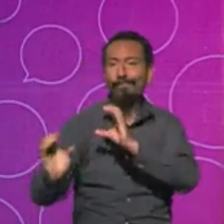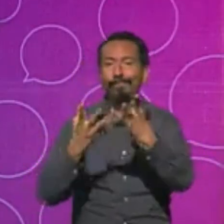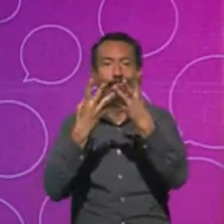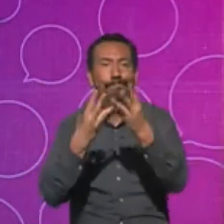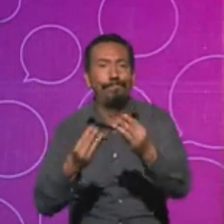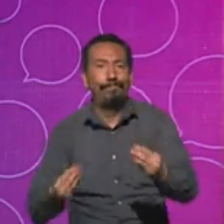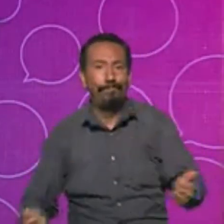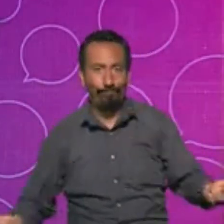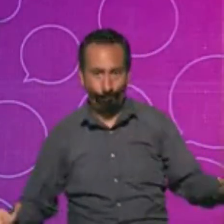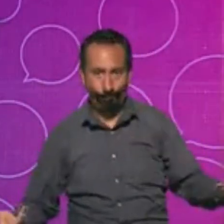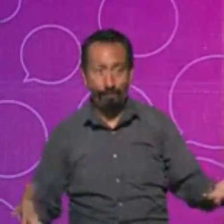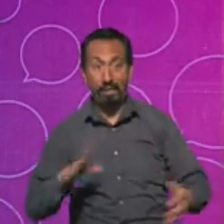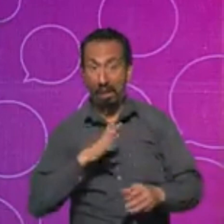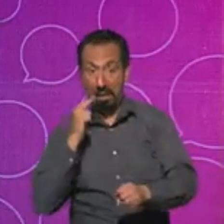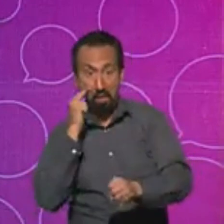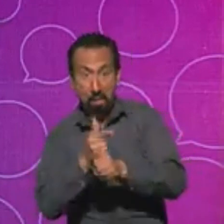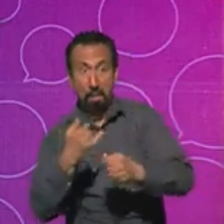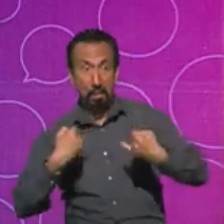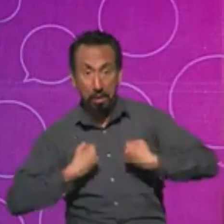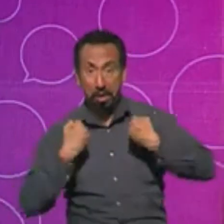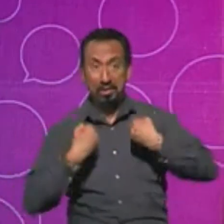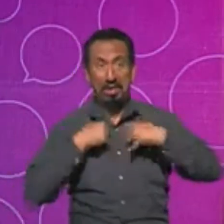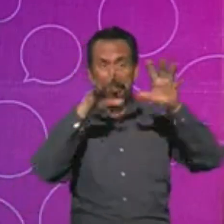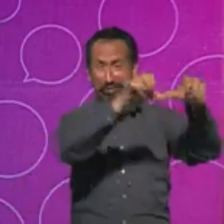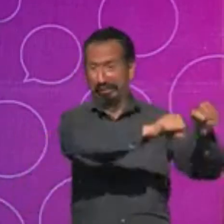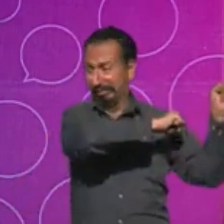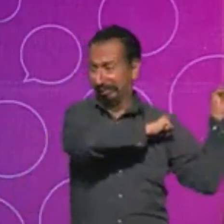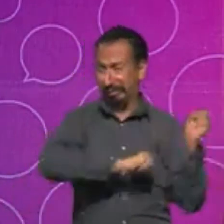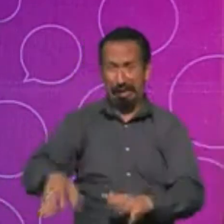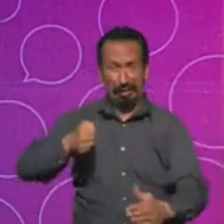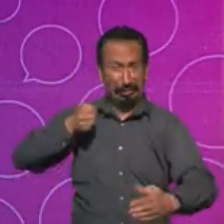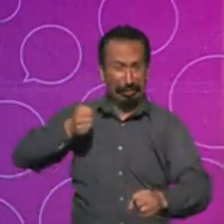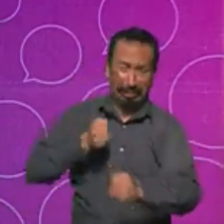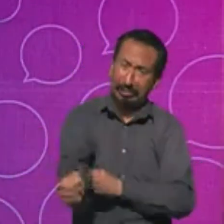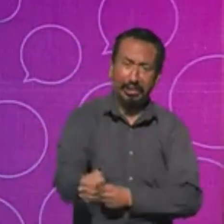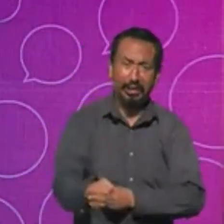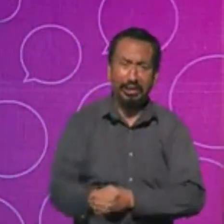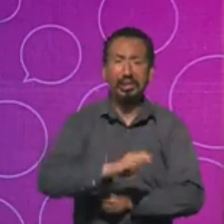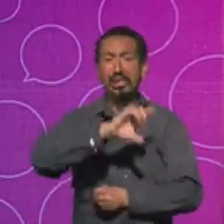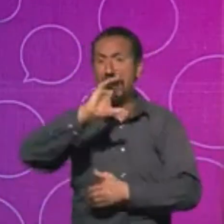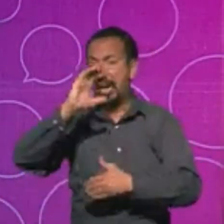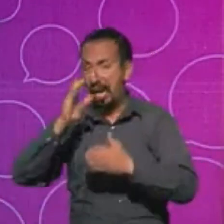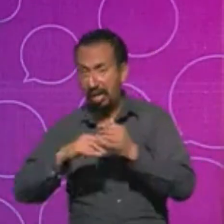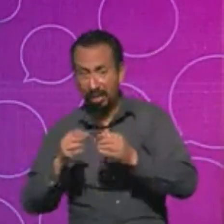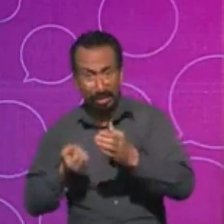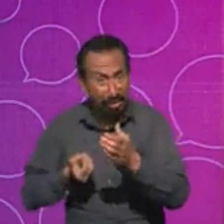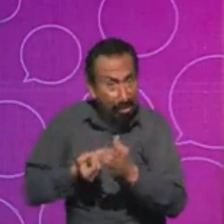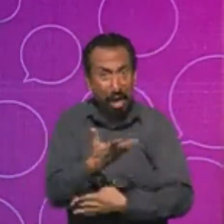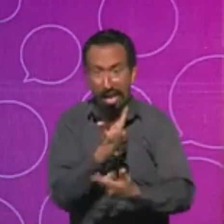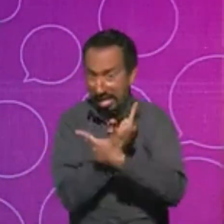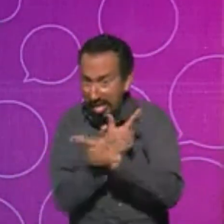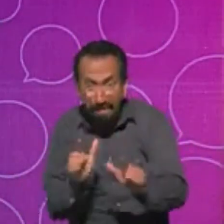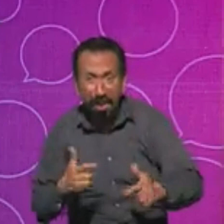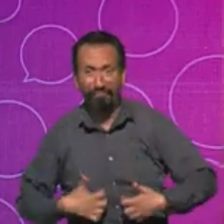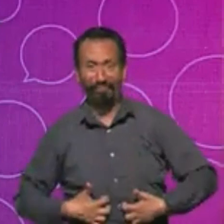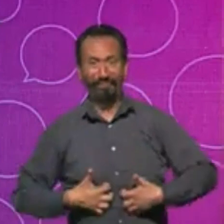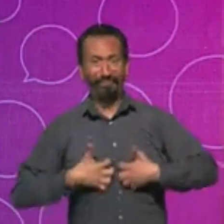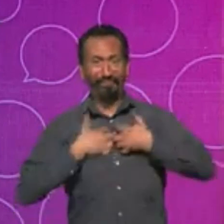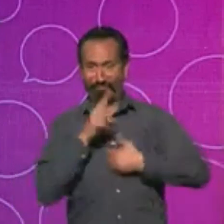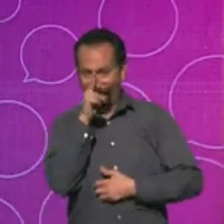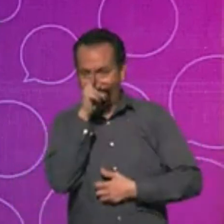violenta en contra de cada uno de estos jóvenes qué es lo que pasa salen resentidos y salen queriendo